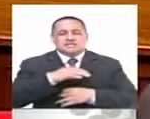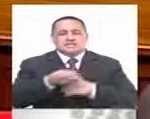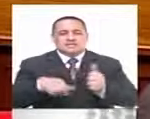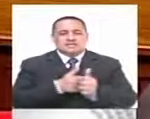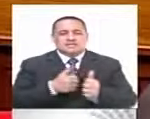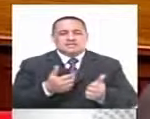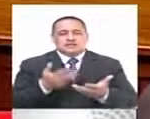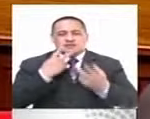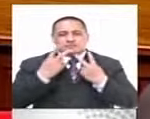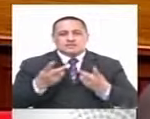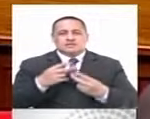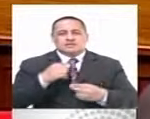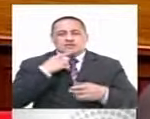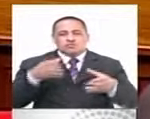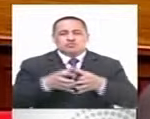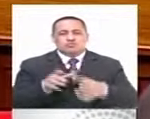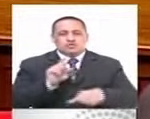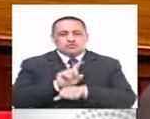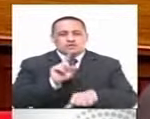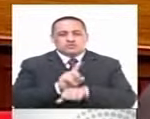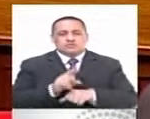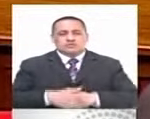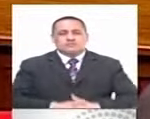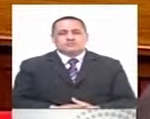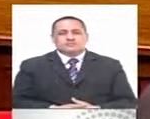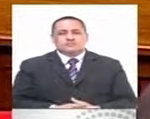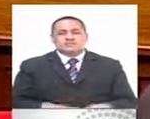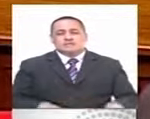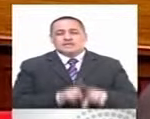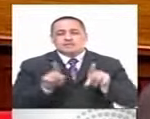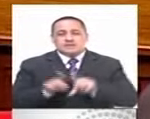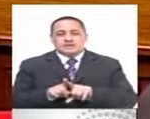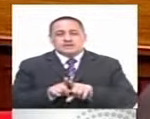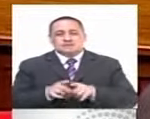decirlo menos, del sector educación. Y también